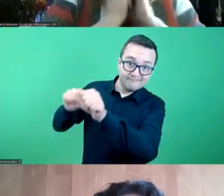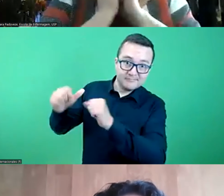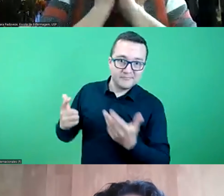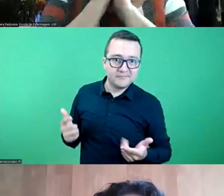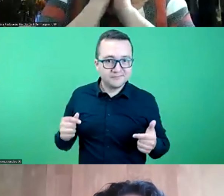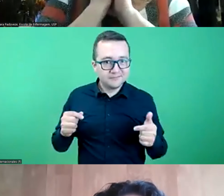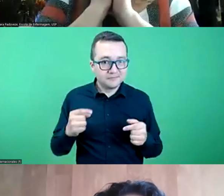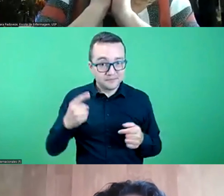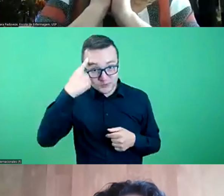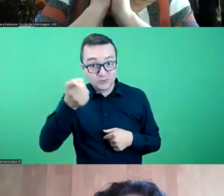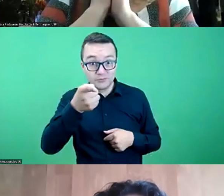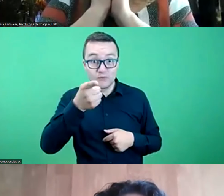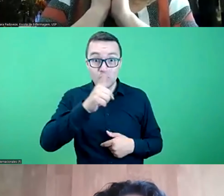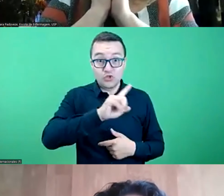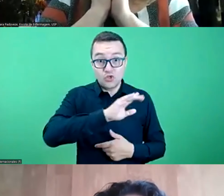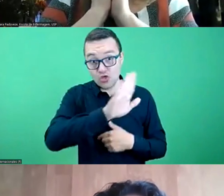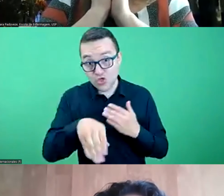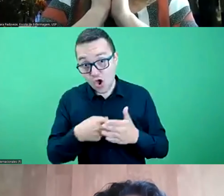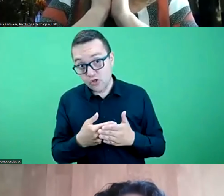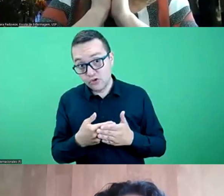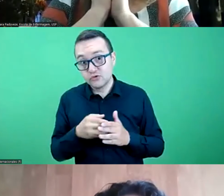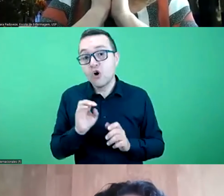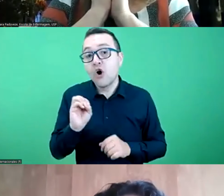casi todos, pero ahí yo me incluyo,